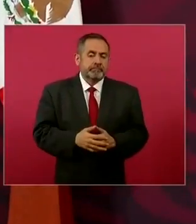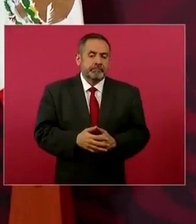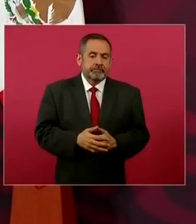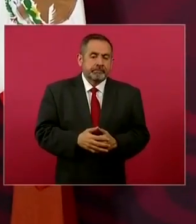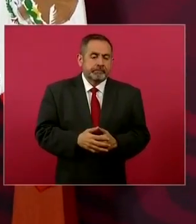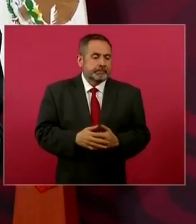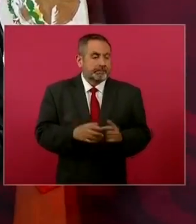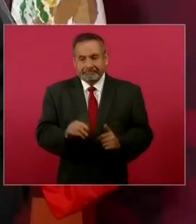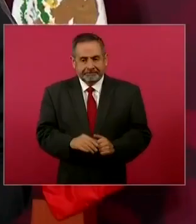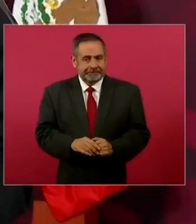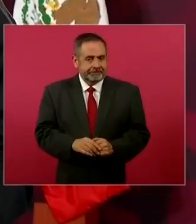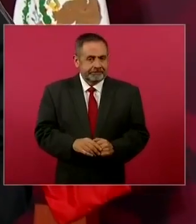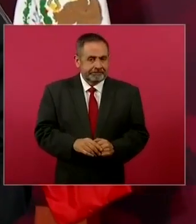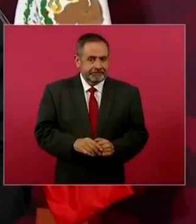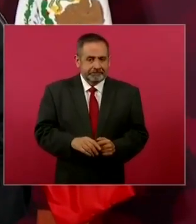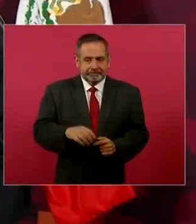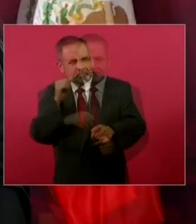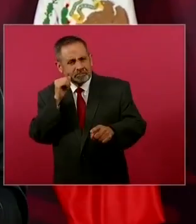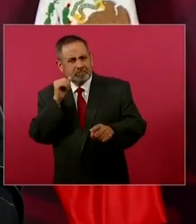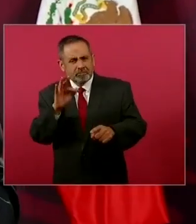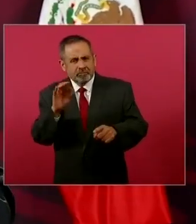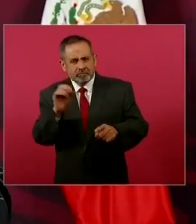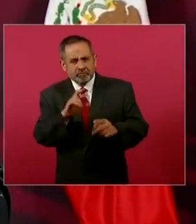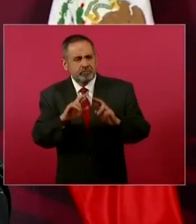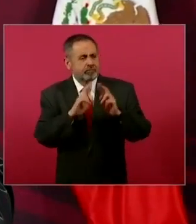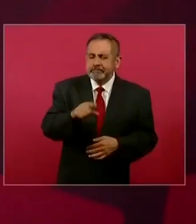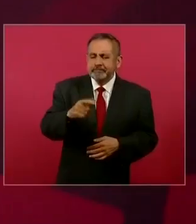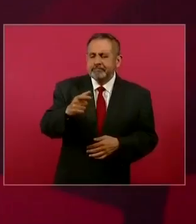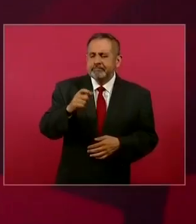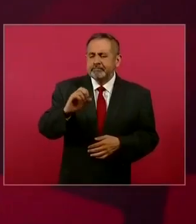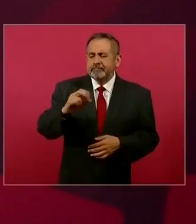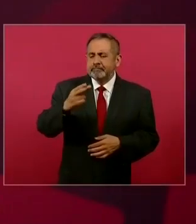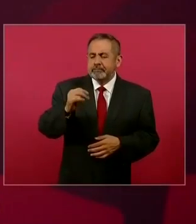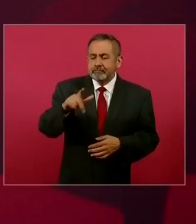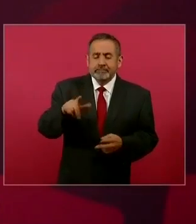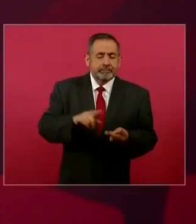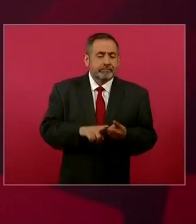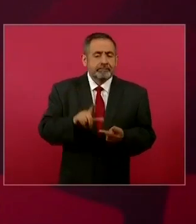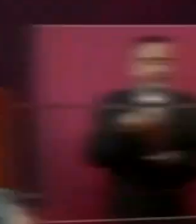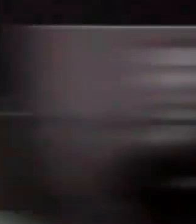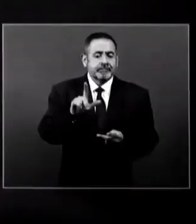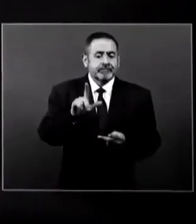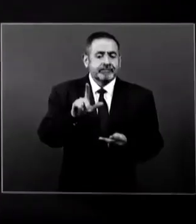activo. Fox, Cuadri, Xochitl, Lili Téllez.